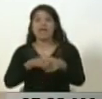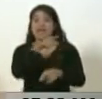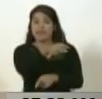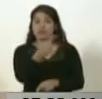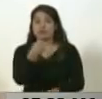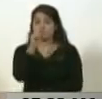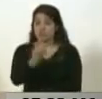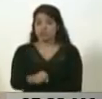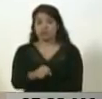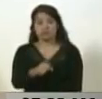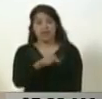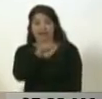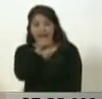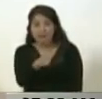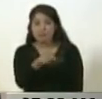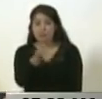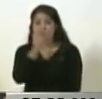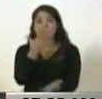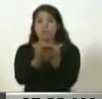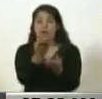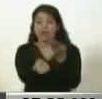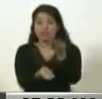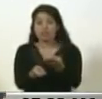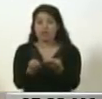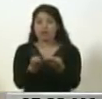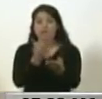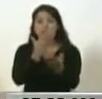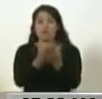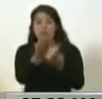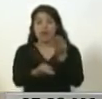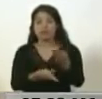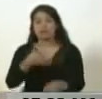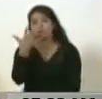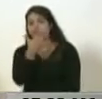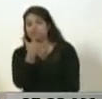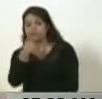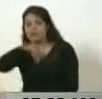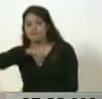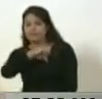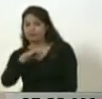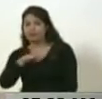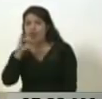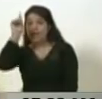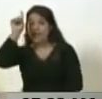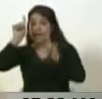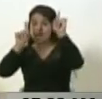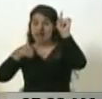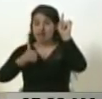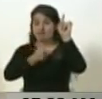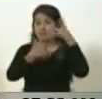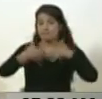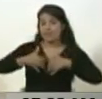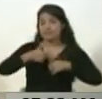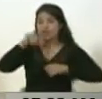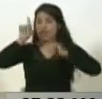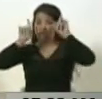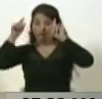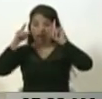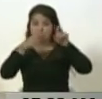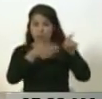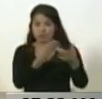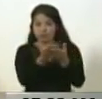plantear no solamente sus inquietudes a nivel individual, de su fábrica, de su empresa particular, sino